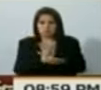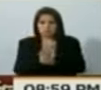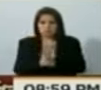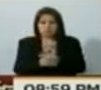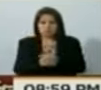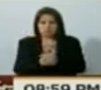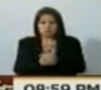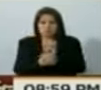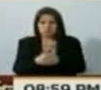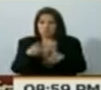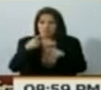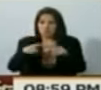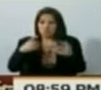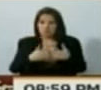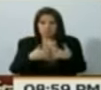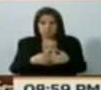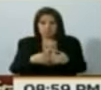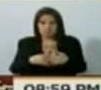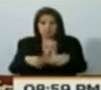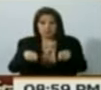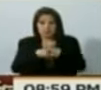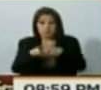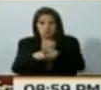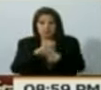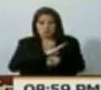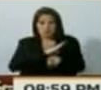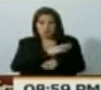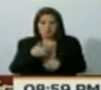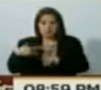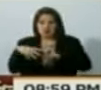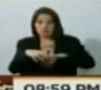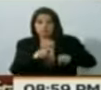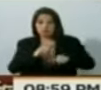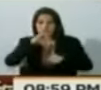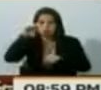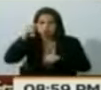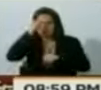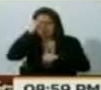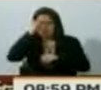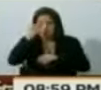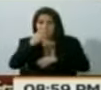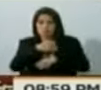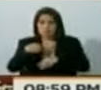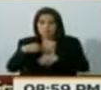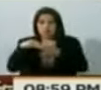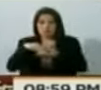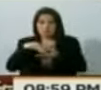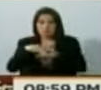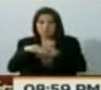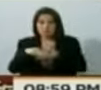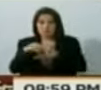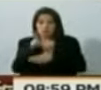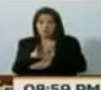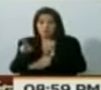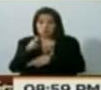Borges es el centro de llenado de combustible ubicado en Guatire, estado Miranda, donde tiene las intenciones de hacer uso de